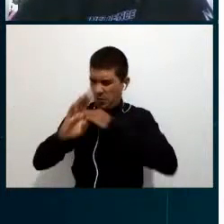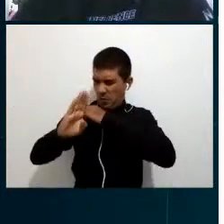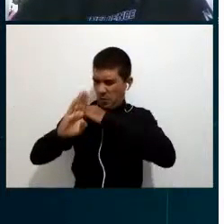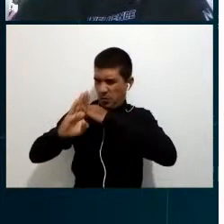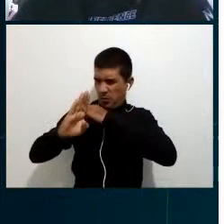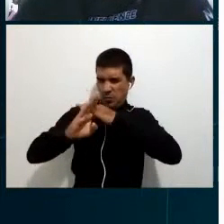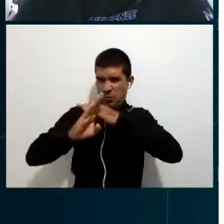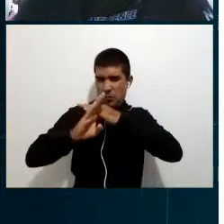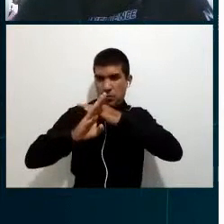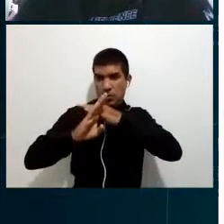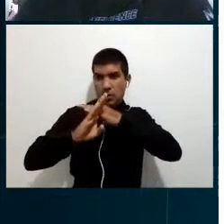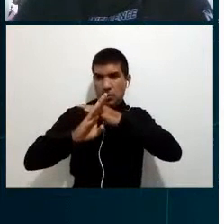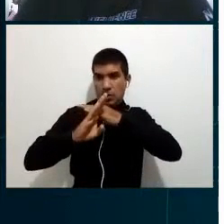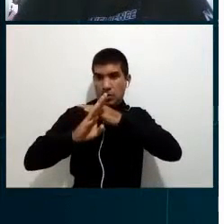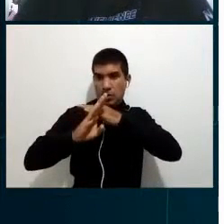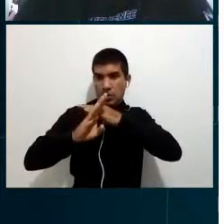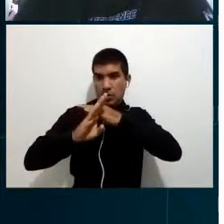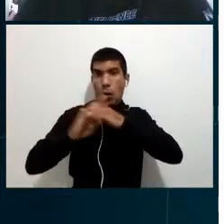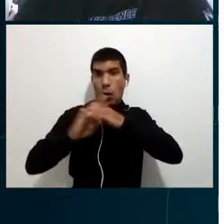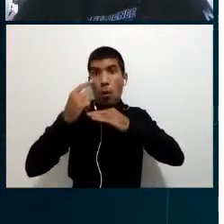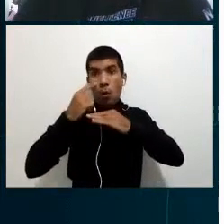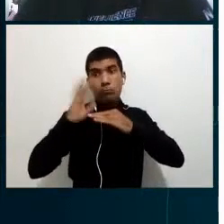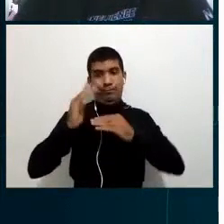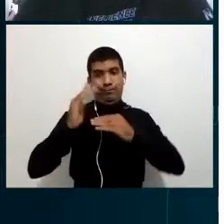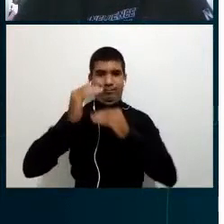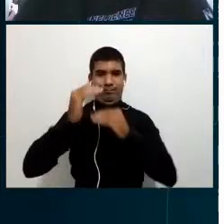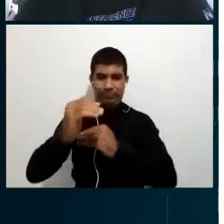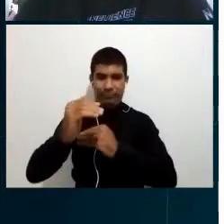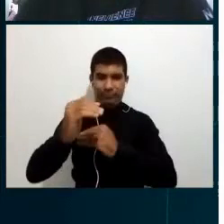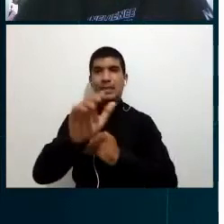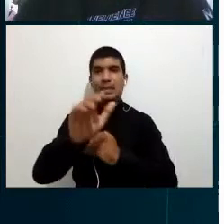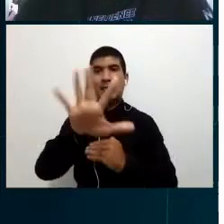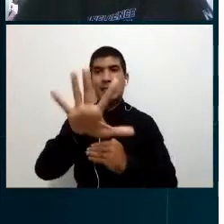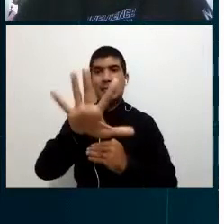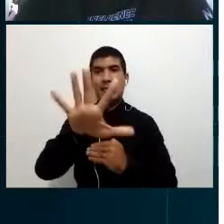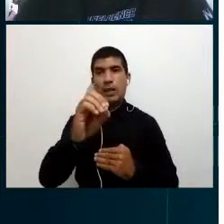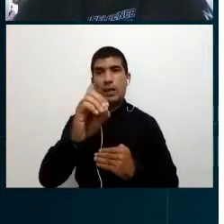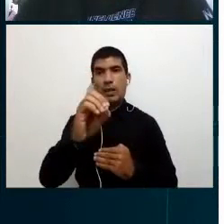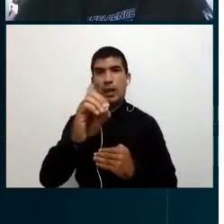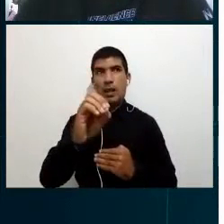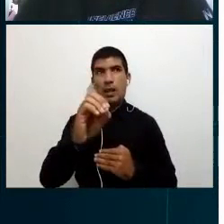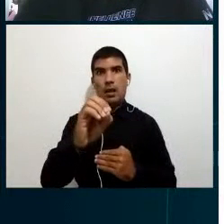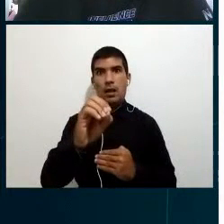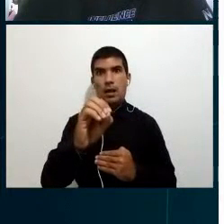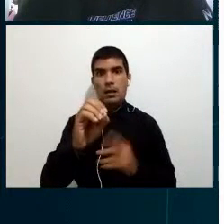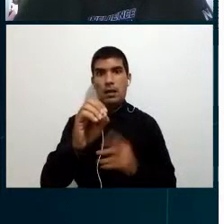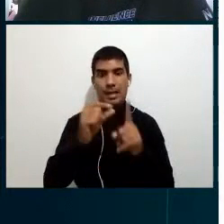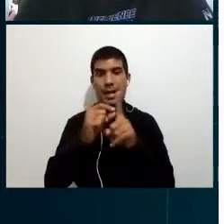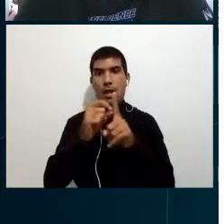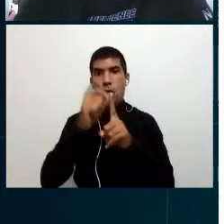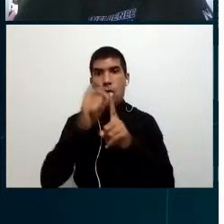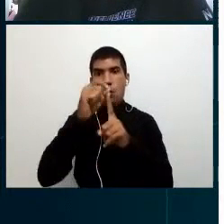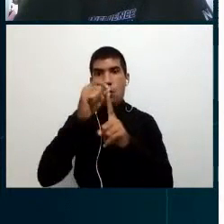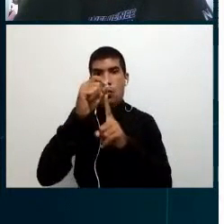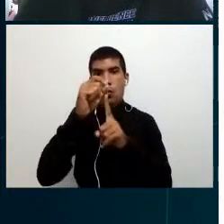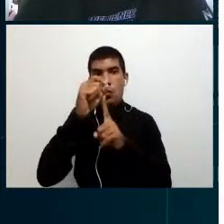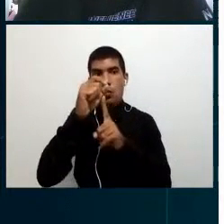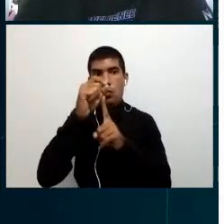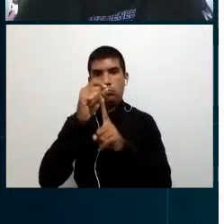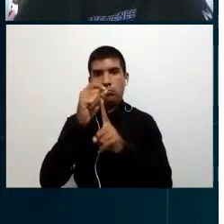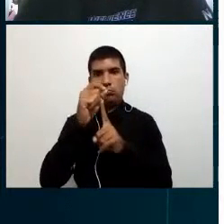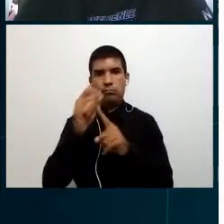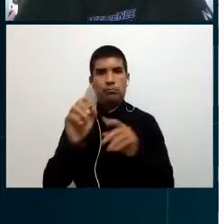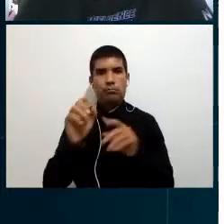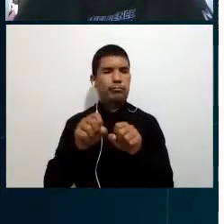estas características es la pérdida dieléctrica del 30% con relación al gas